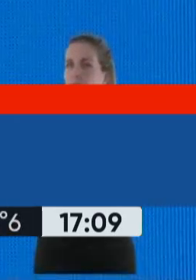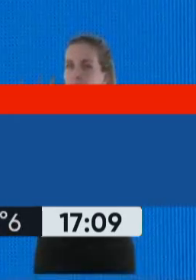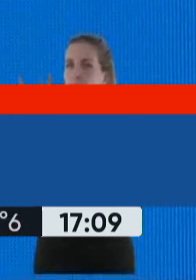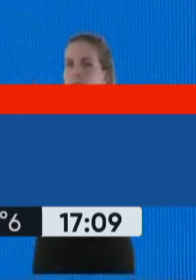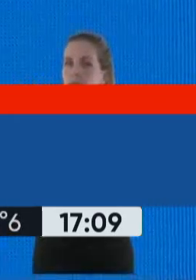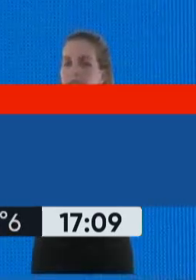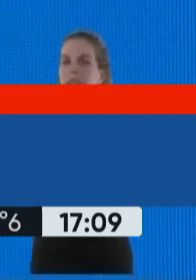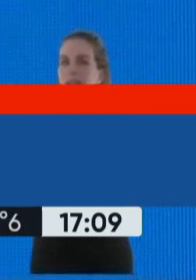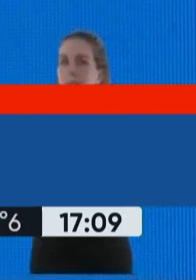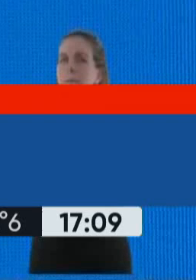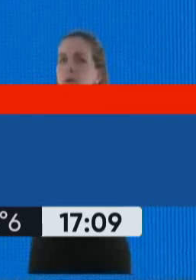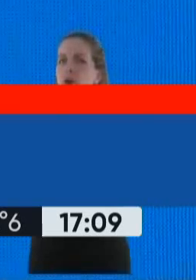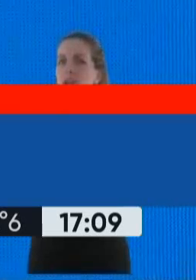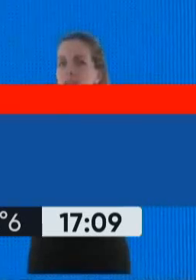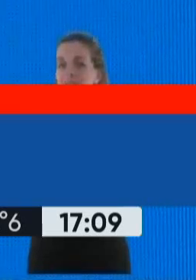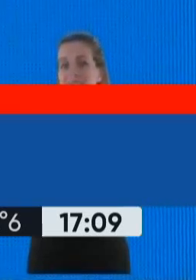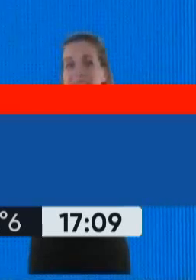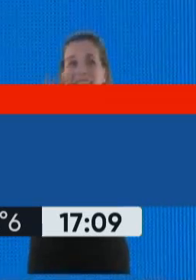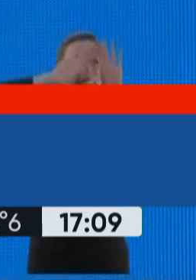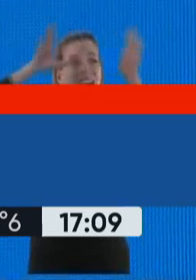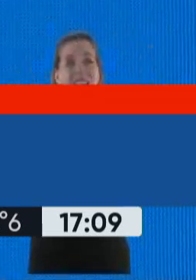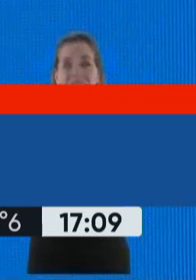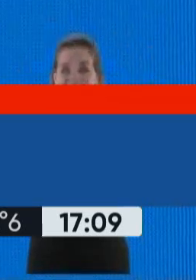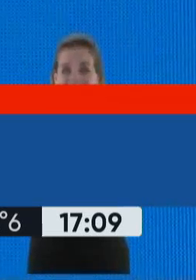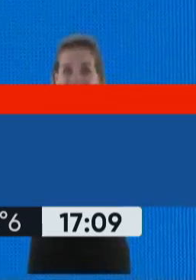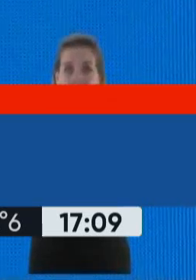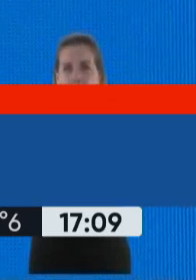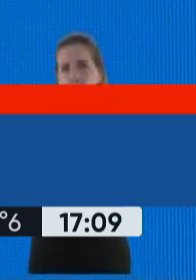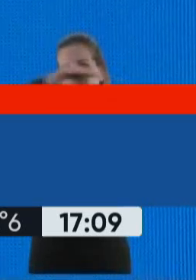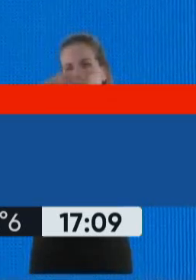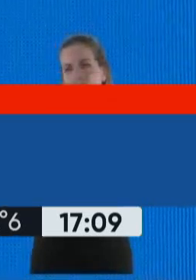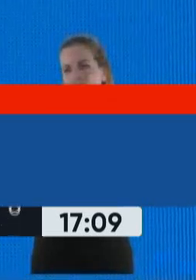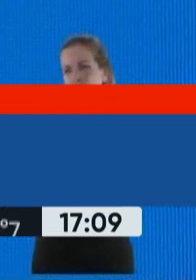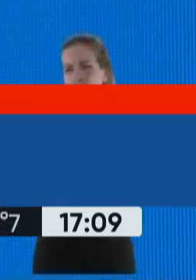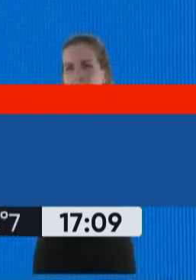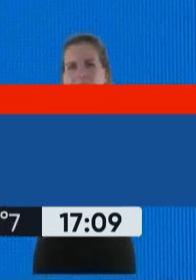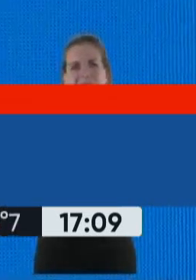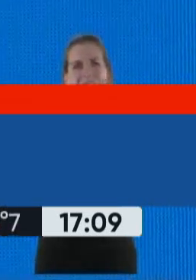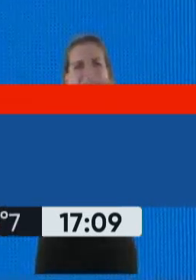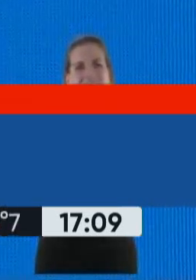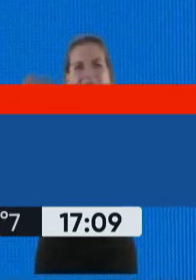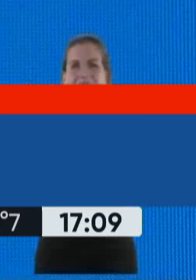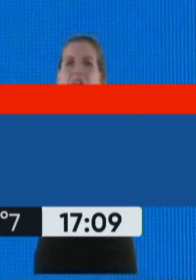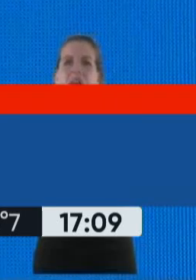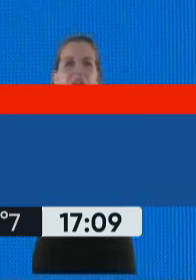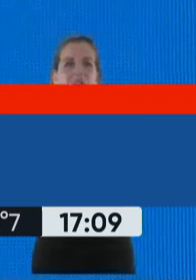Porque estas salas estuvieron vacías. Me acuerdo que en el medio